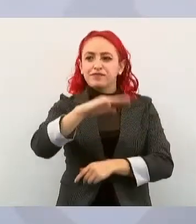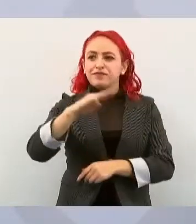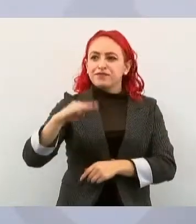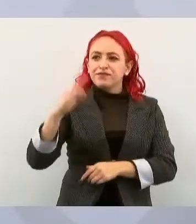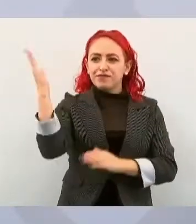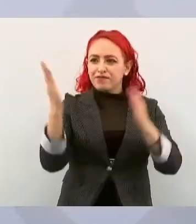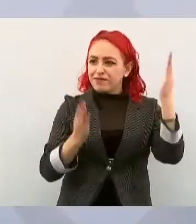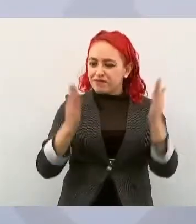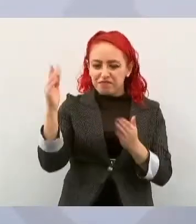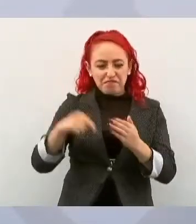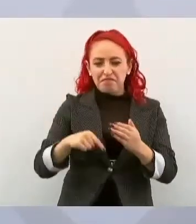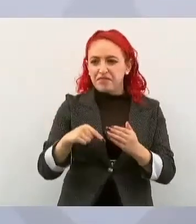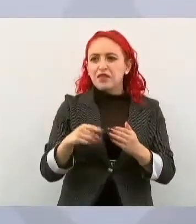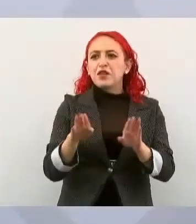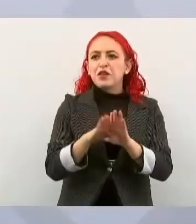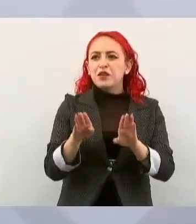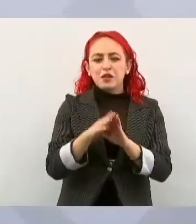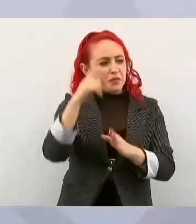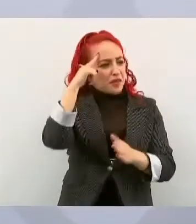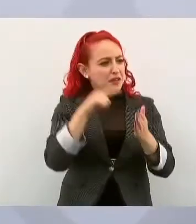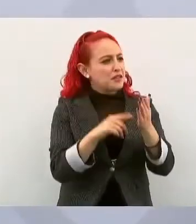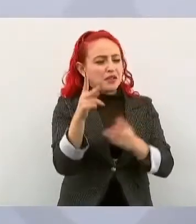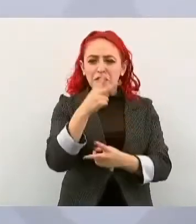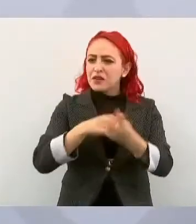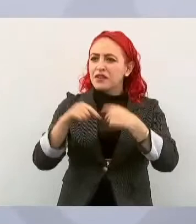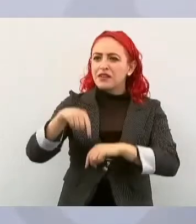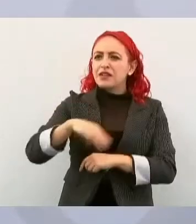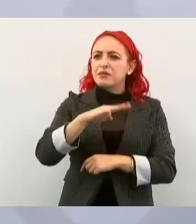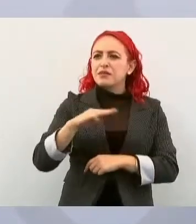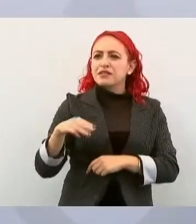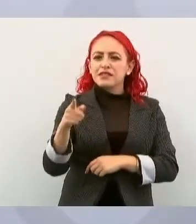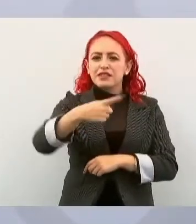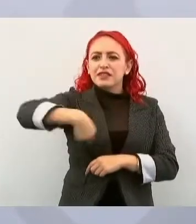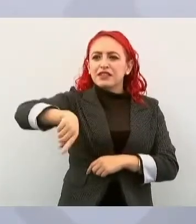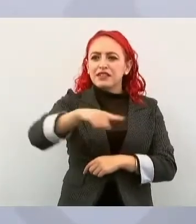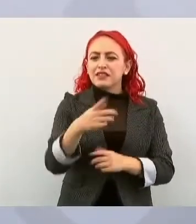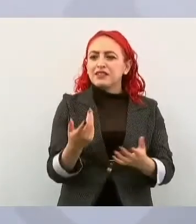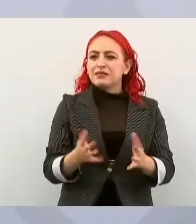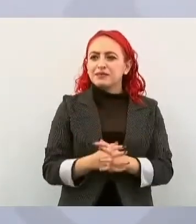Michoacán. ¿Cómo creen que no voy a venir a Michoacán? Si